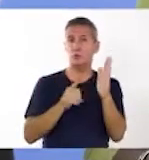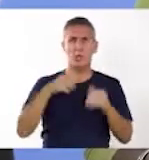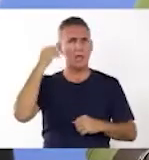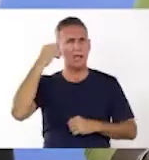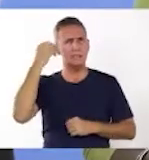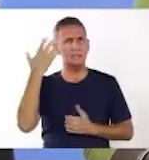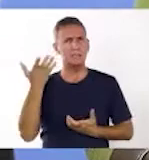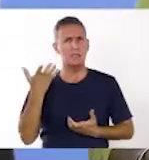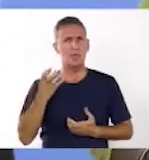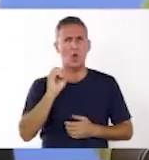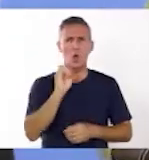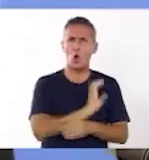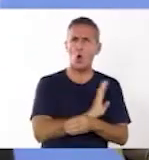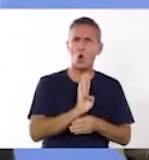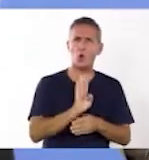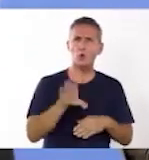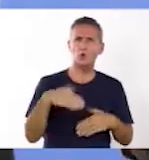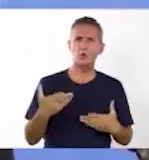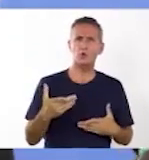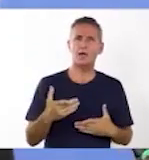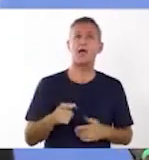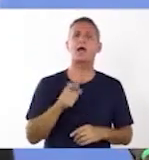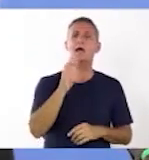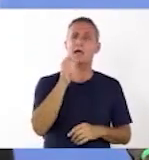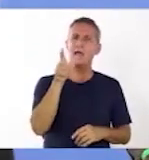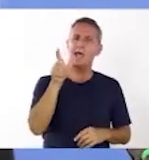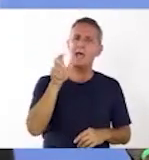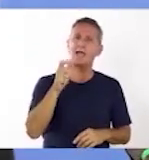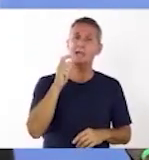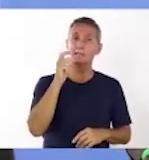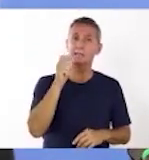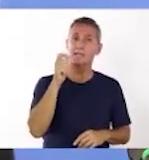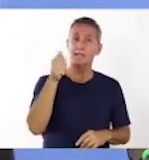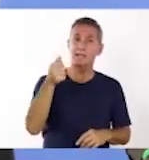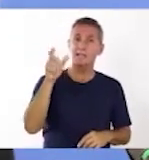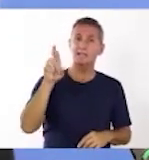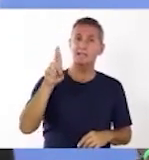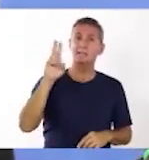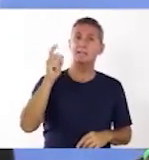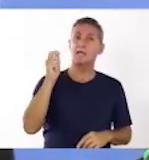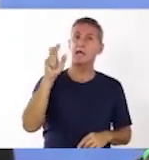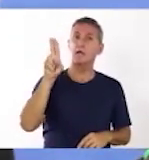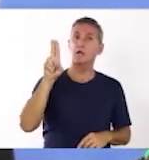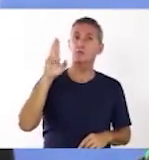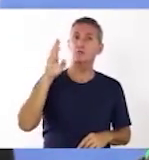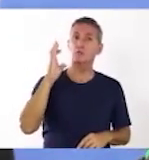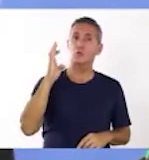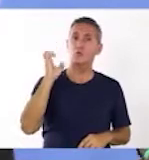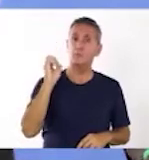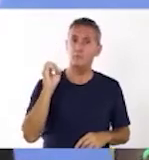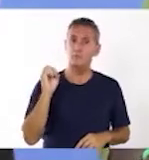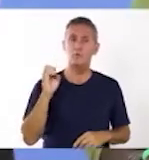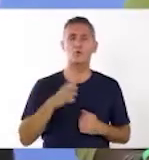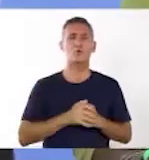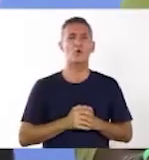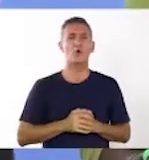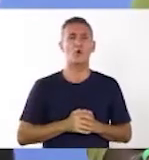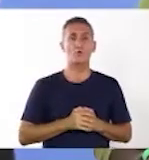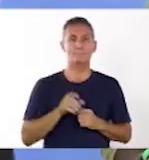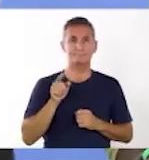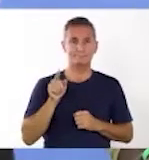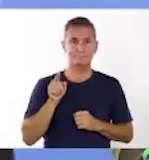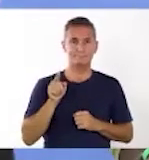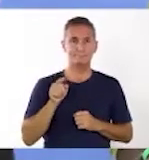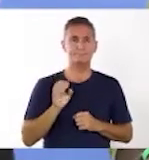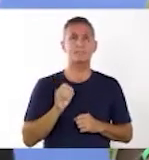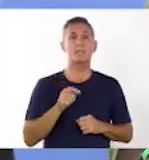En el segundo semestre estamos analizando, ¿qué obra? Tartufo. Tartufo de Molière. Y habíamos